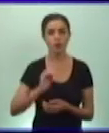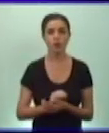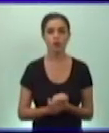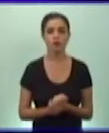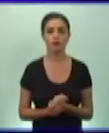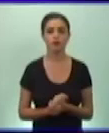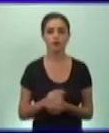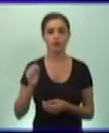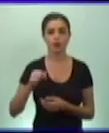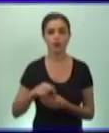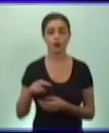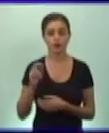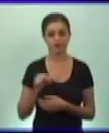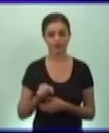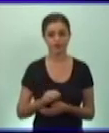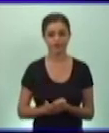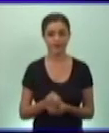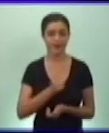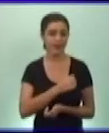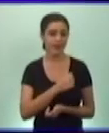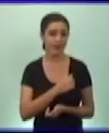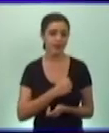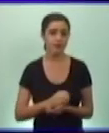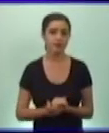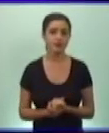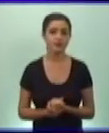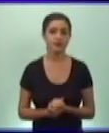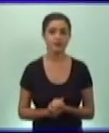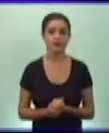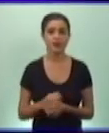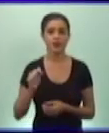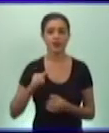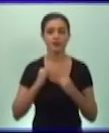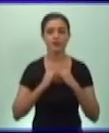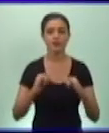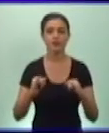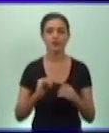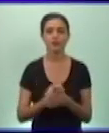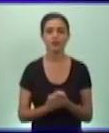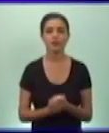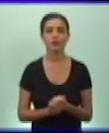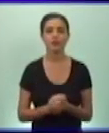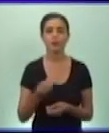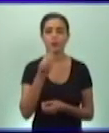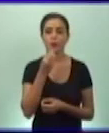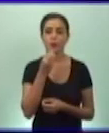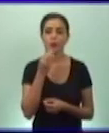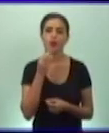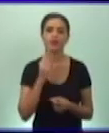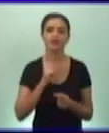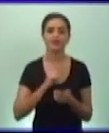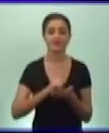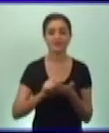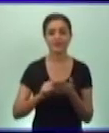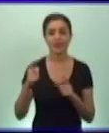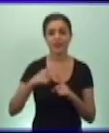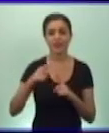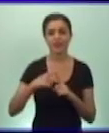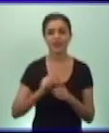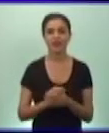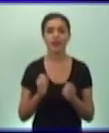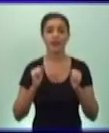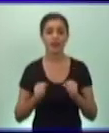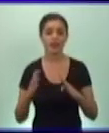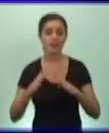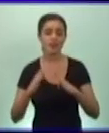Cuba. Por eso quiero que, con esta información que tienen, puedan hacer el estudio independiente, sigan estudiando en la casa, quédense en